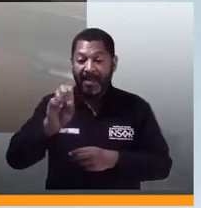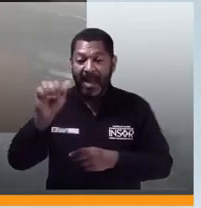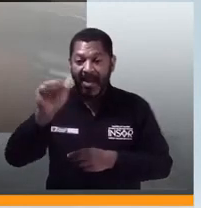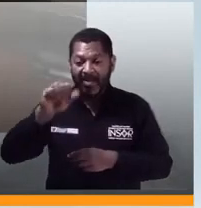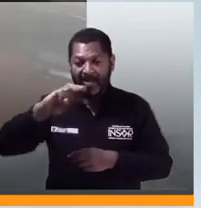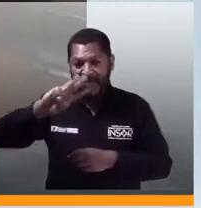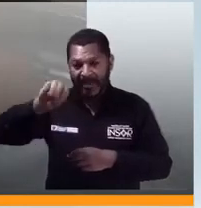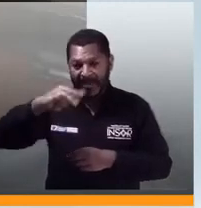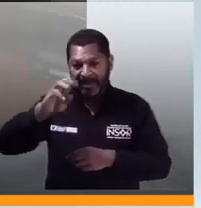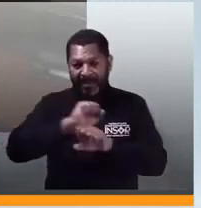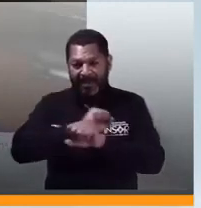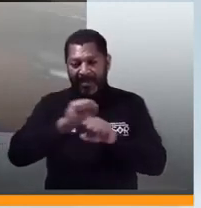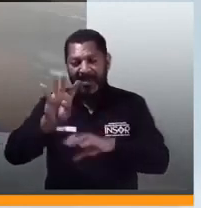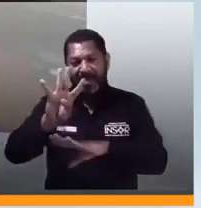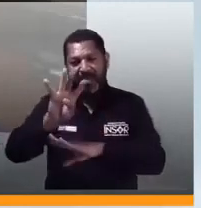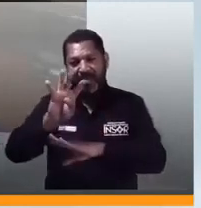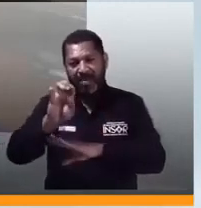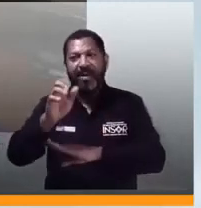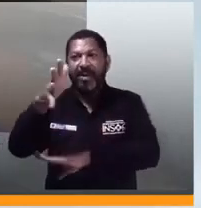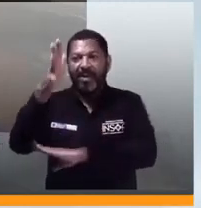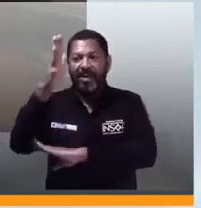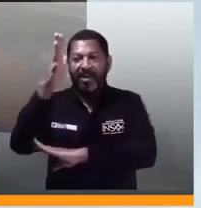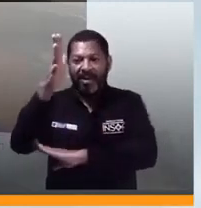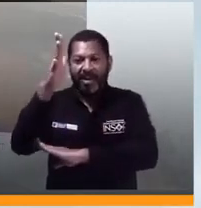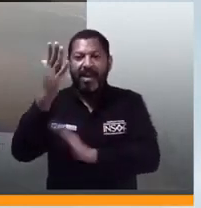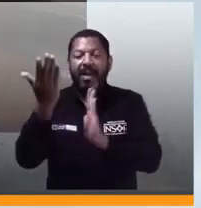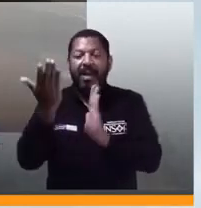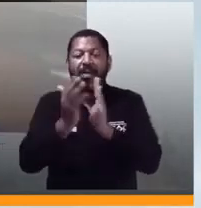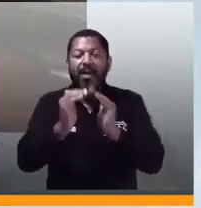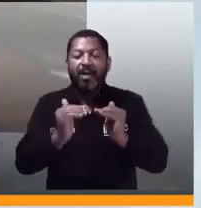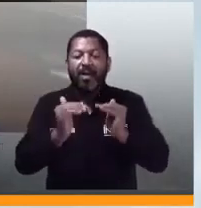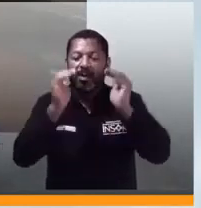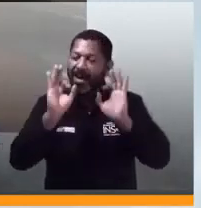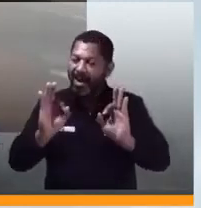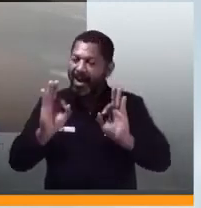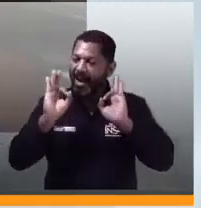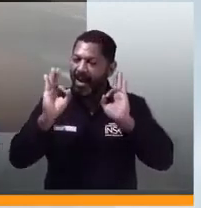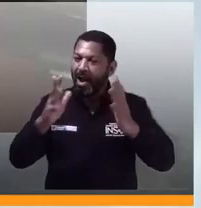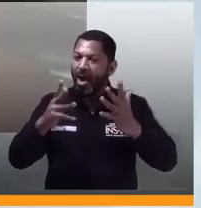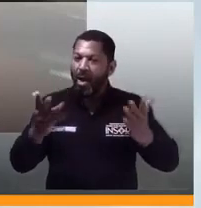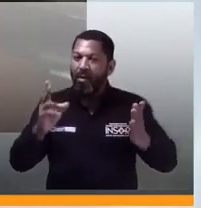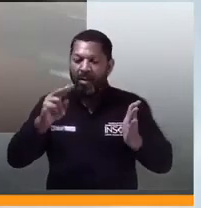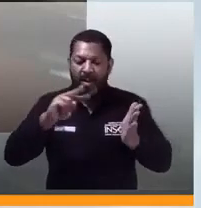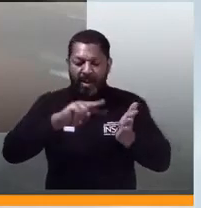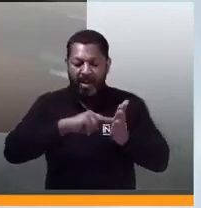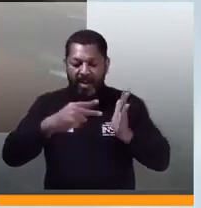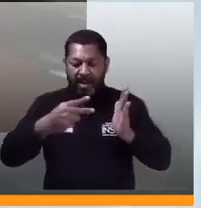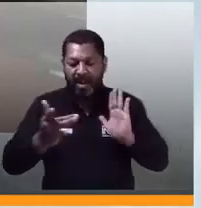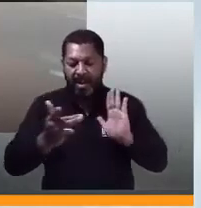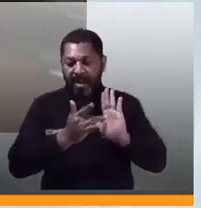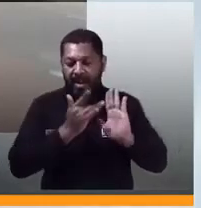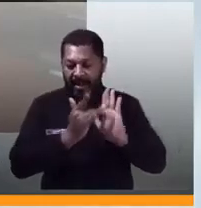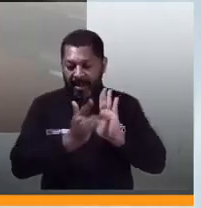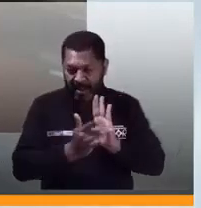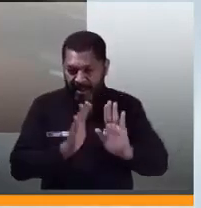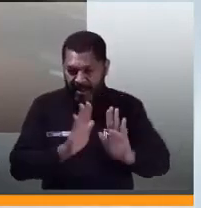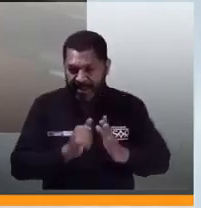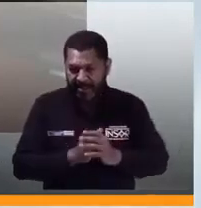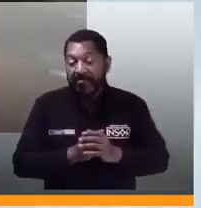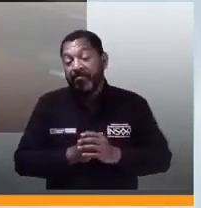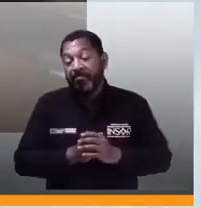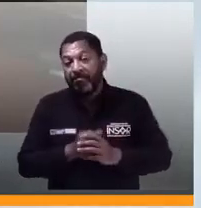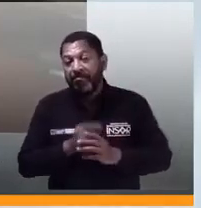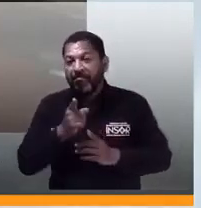de las 9 de la mañana el panel sobre calidad de la educación superior mediada por tecnologías digitales. Los